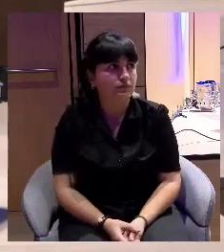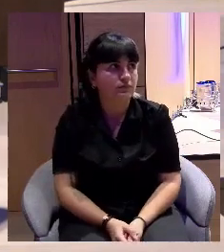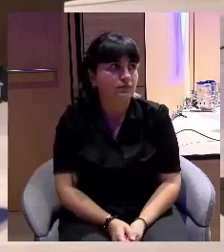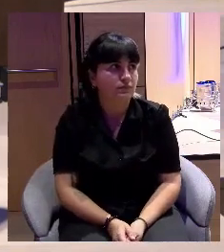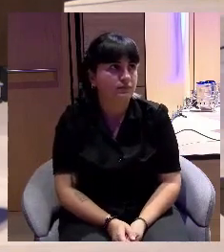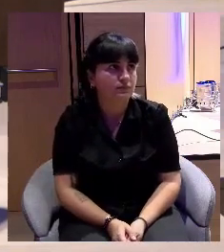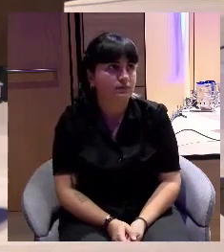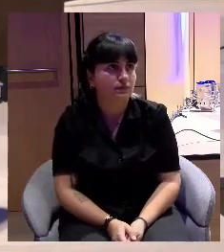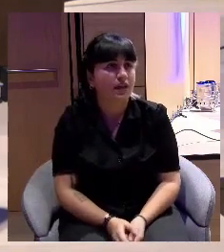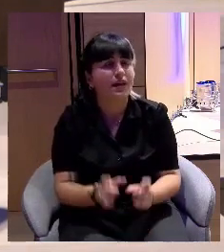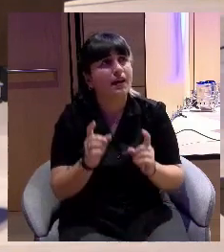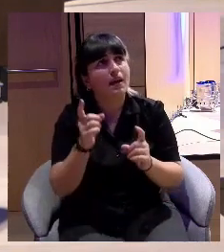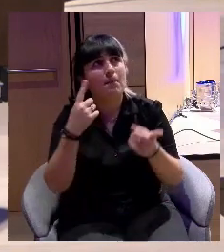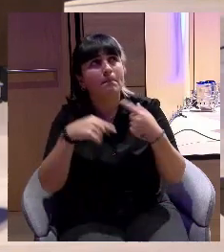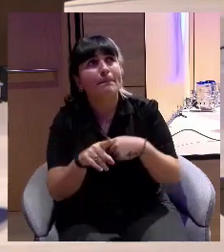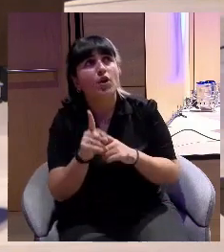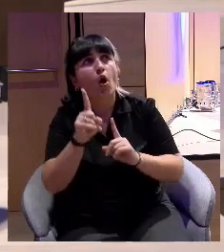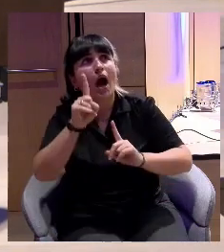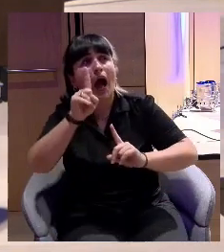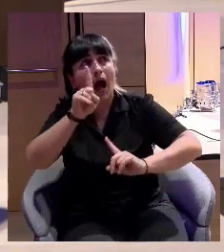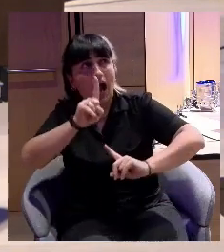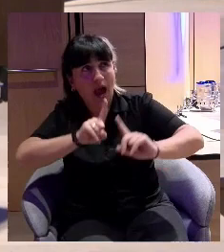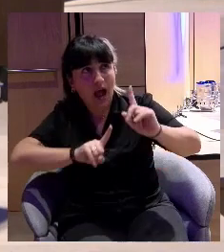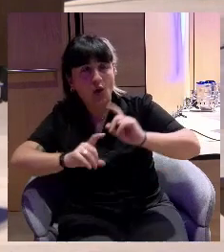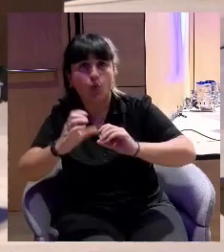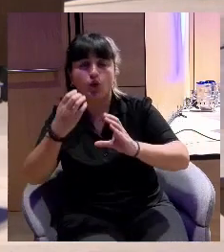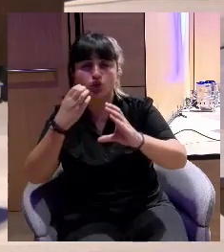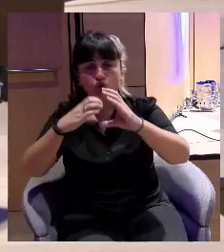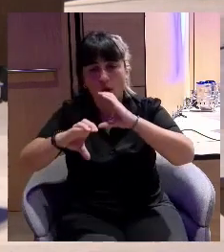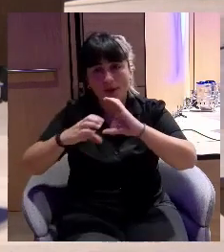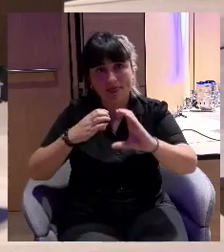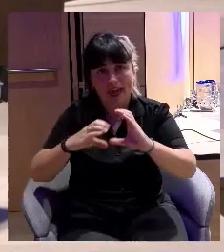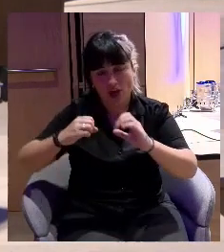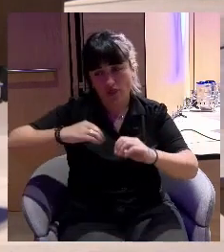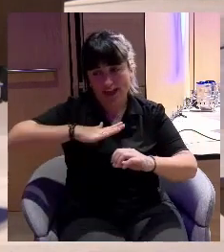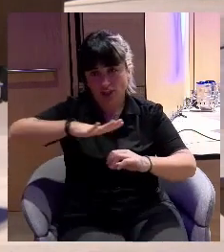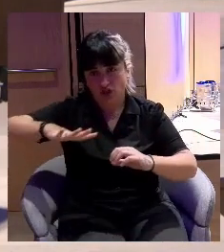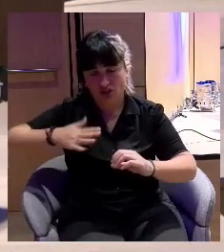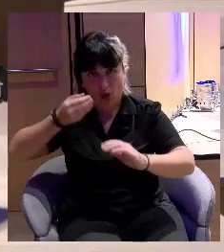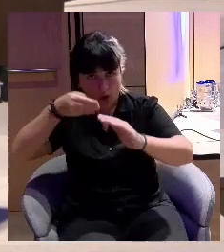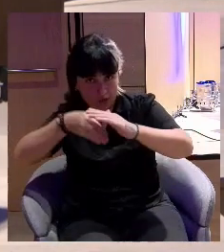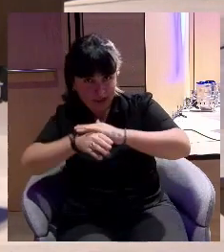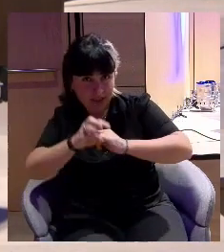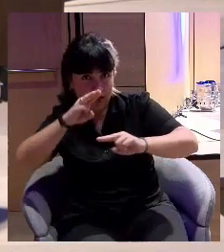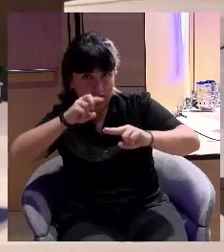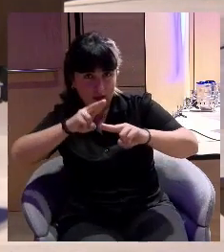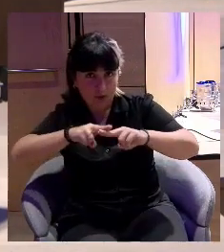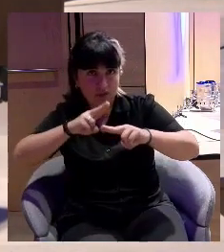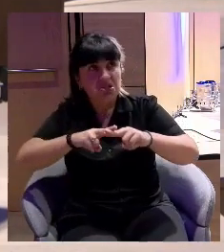observaciones sobre las propuestas, cómo estaban escritas. En nuestro caso, las propuestas de